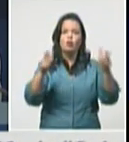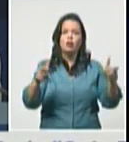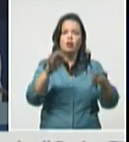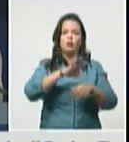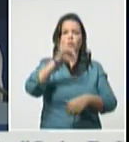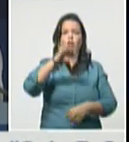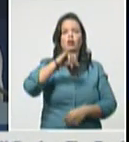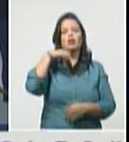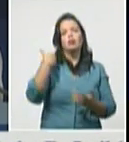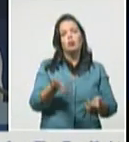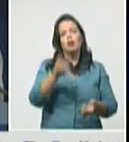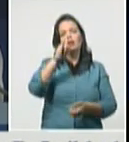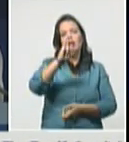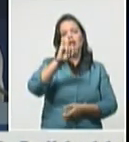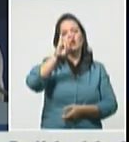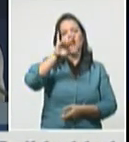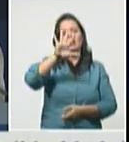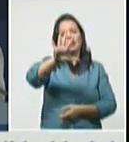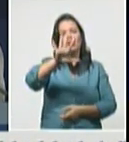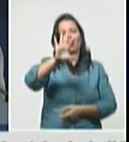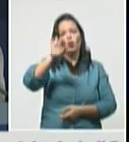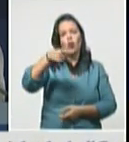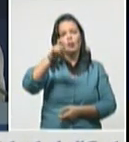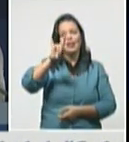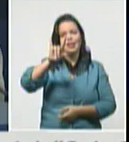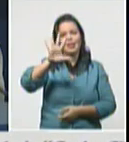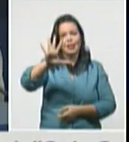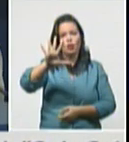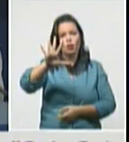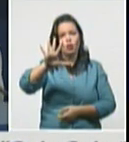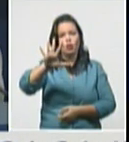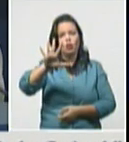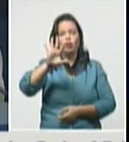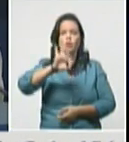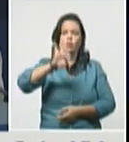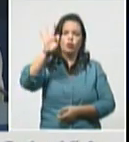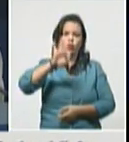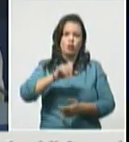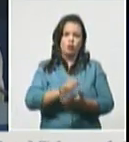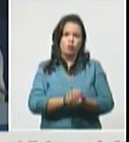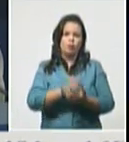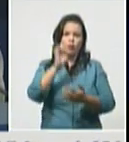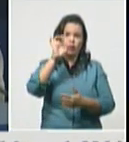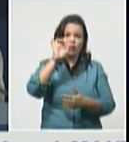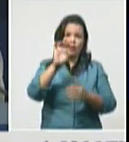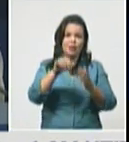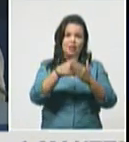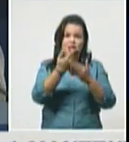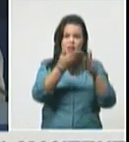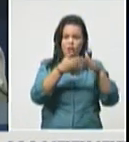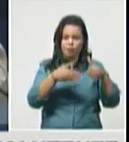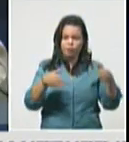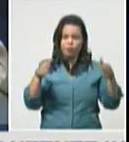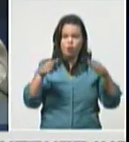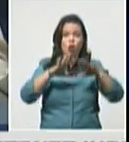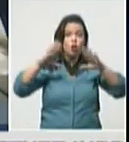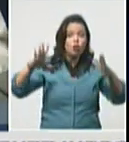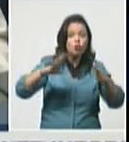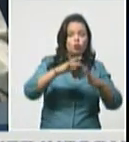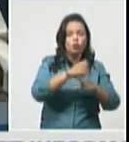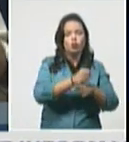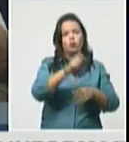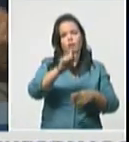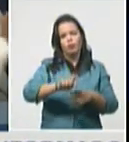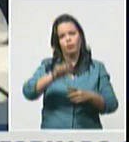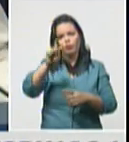65,5%. De las personas diagnosticadas en los últimos 15 días han sido asintomáticas en el momento